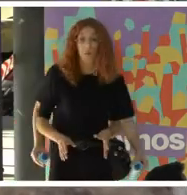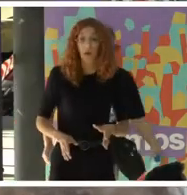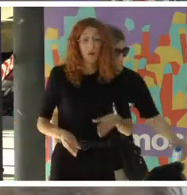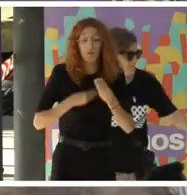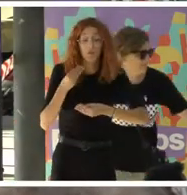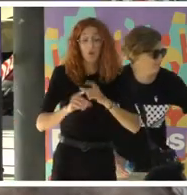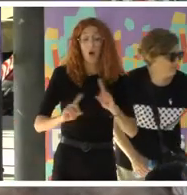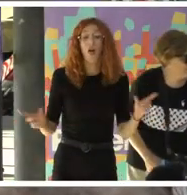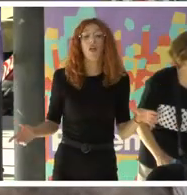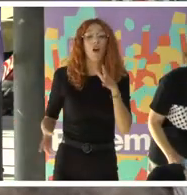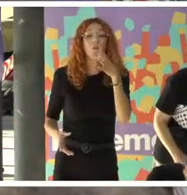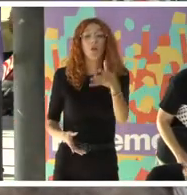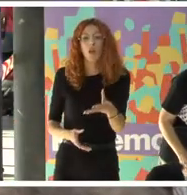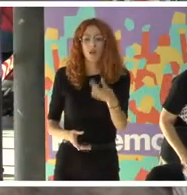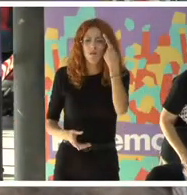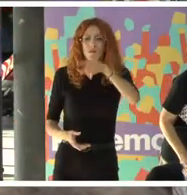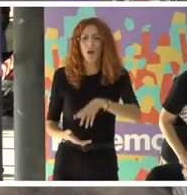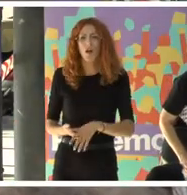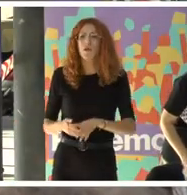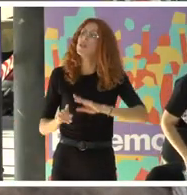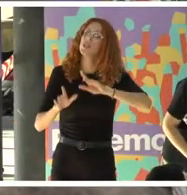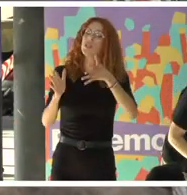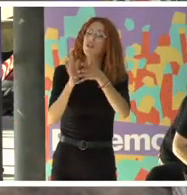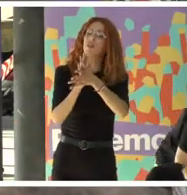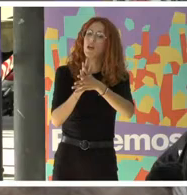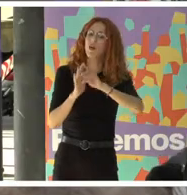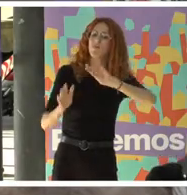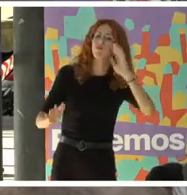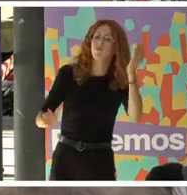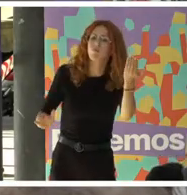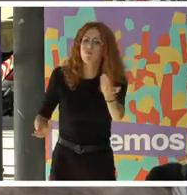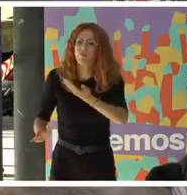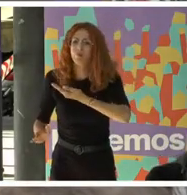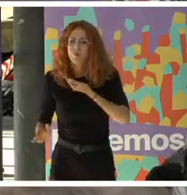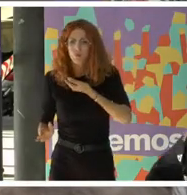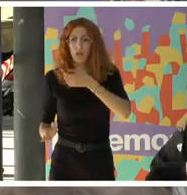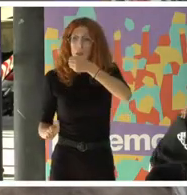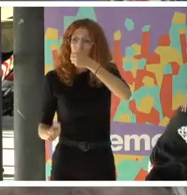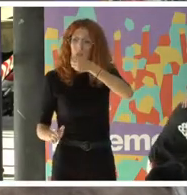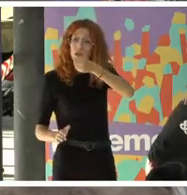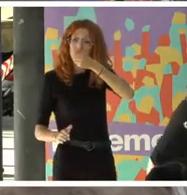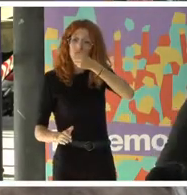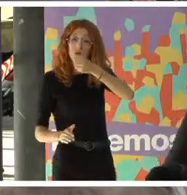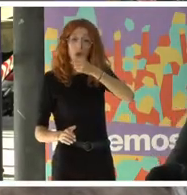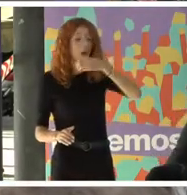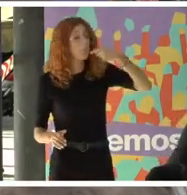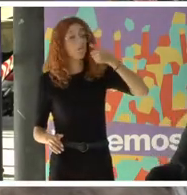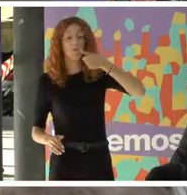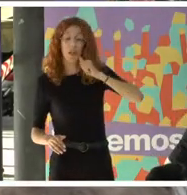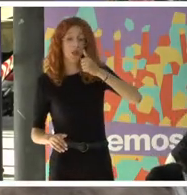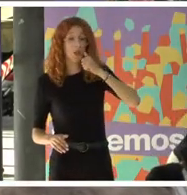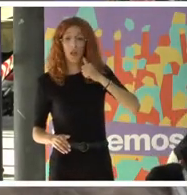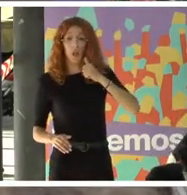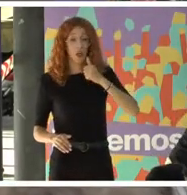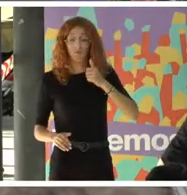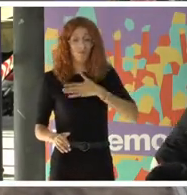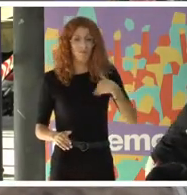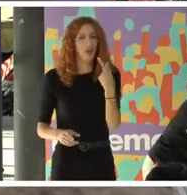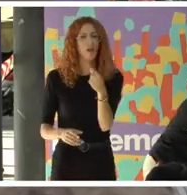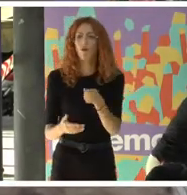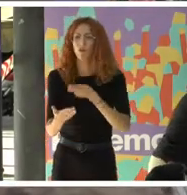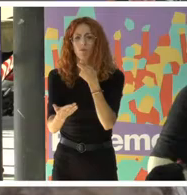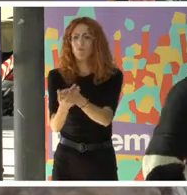no lo hace porque sabe que si lo hace le van a hacer pagar un precio que el Partido Socialista y mucho menos Pedro Sánchez no está dispuesto a